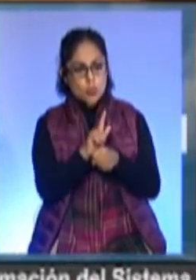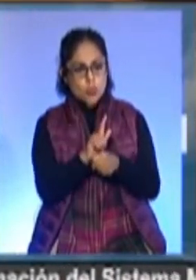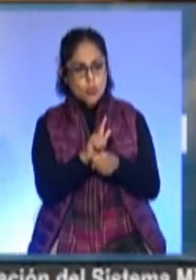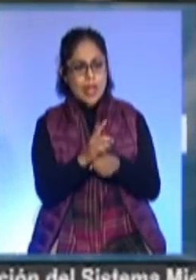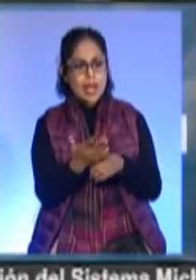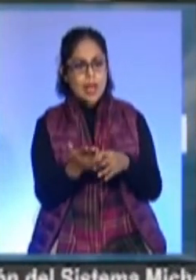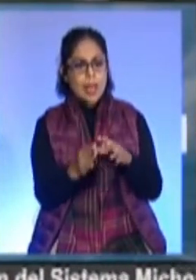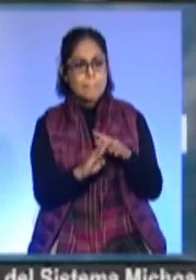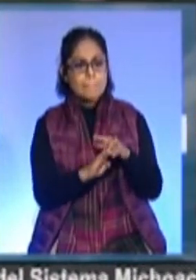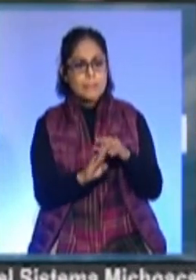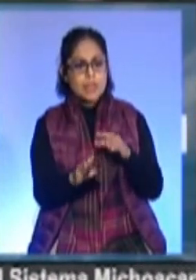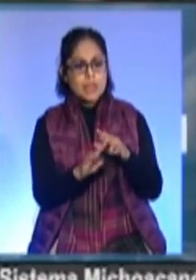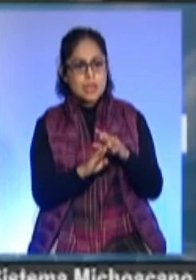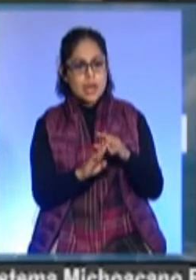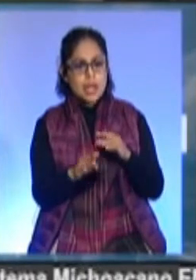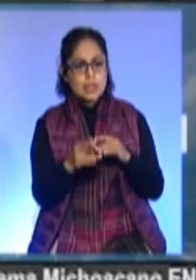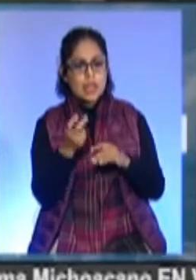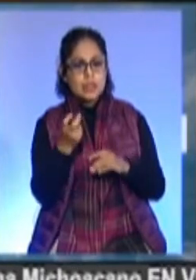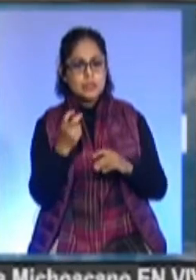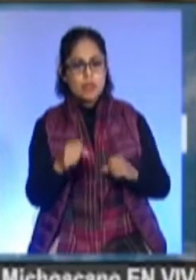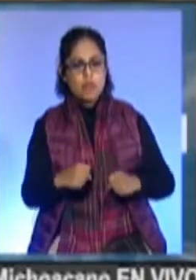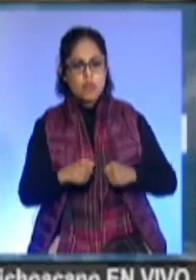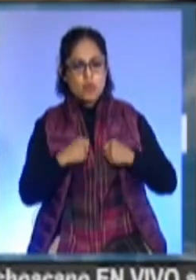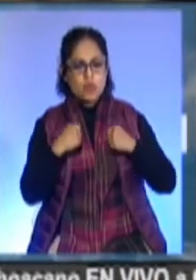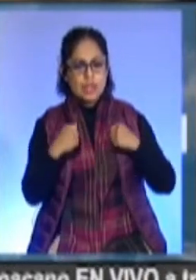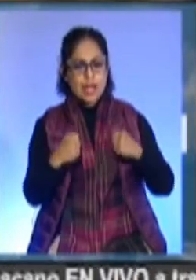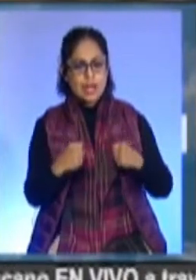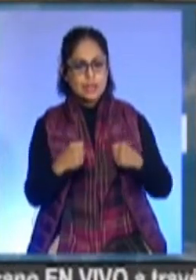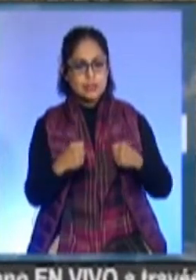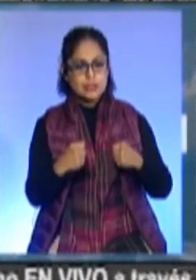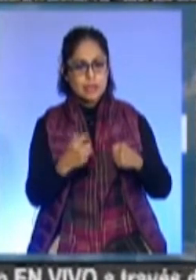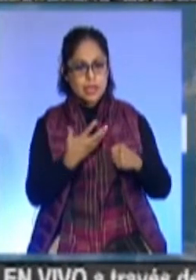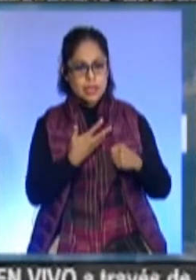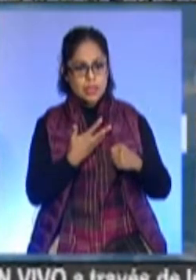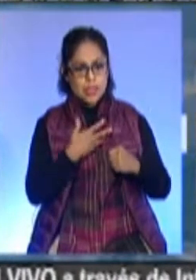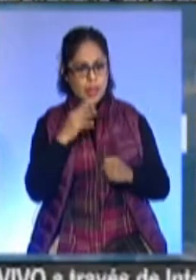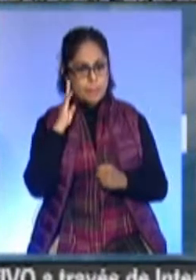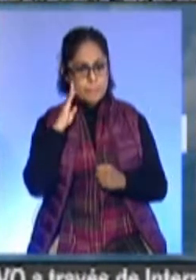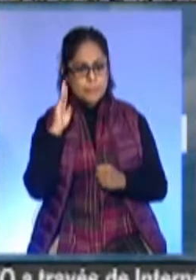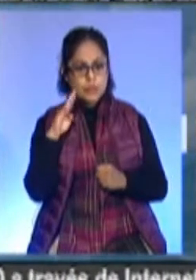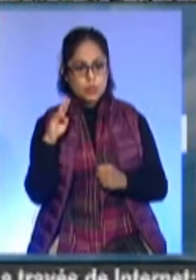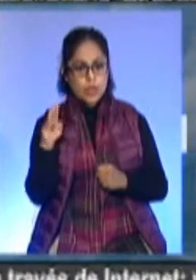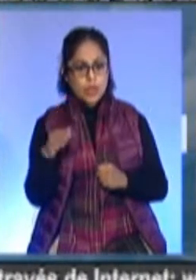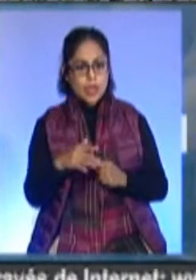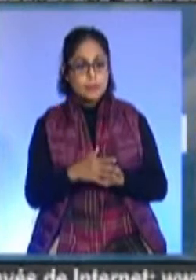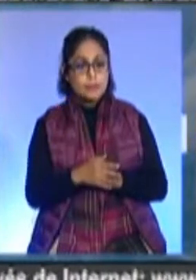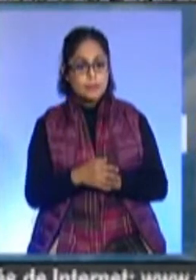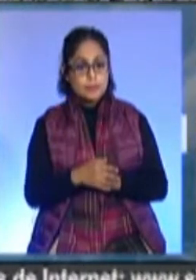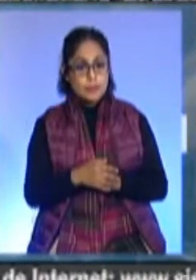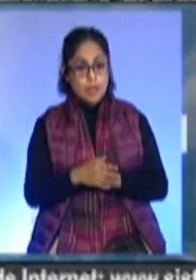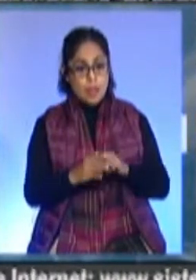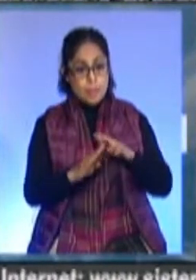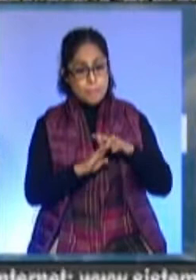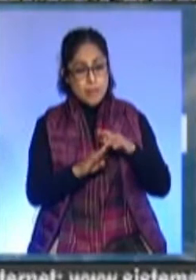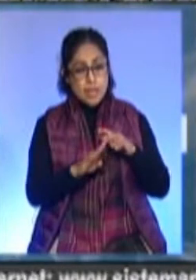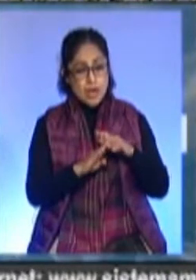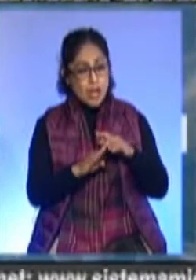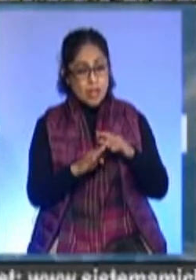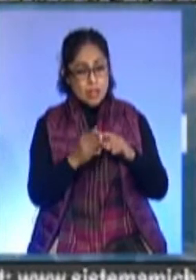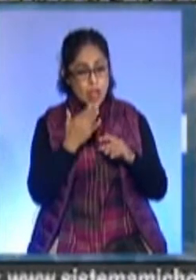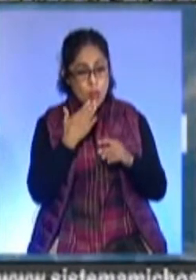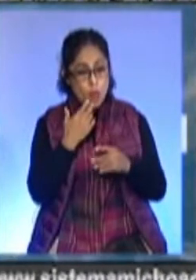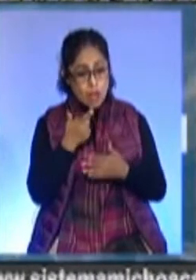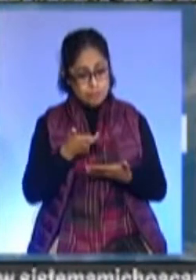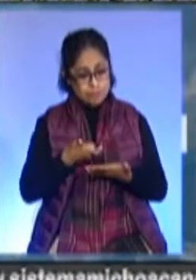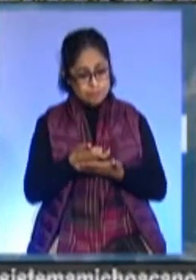en relación a ese fortalecimiento que han tenido para con Michoacán. Si los migrantes no aportaran la cantidad